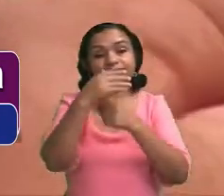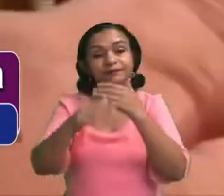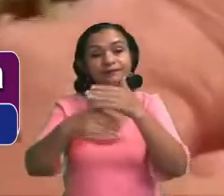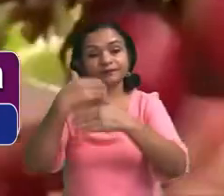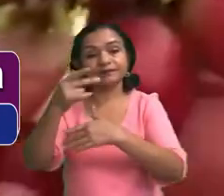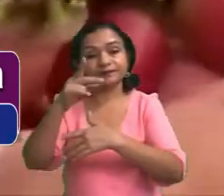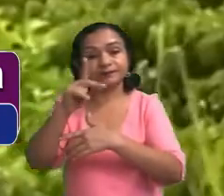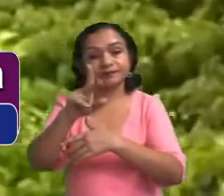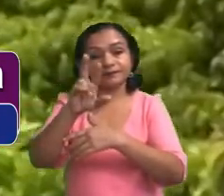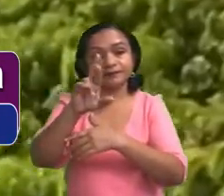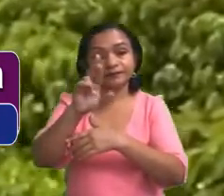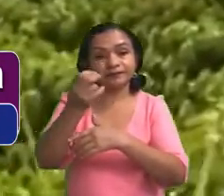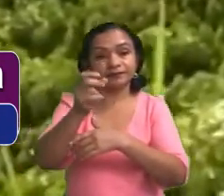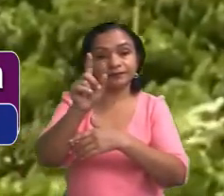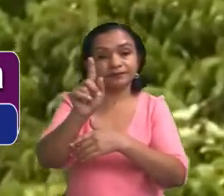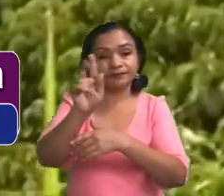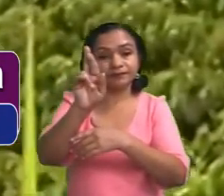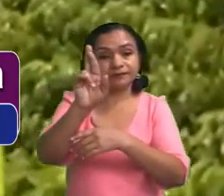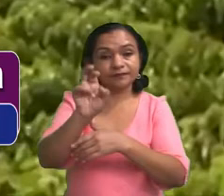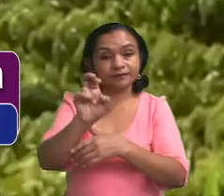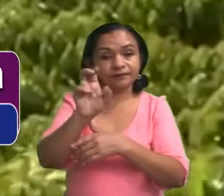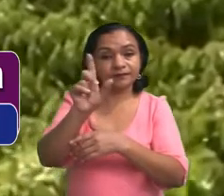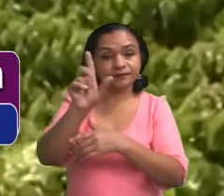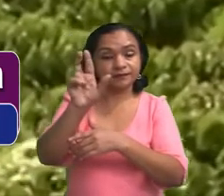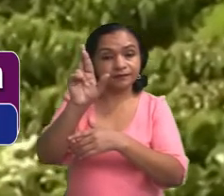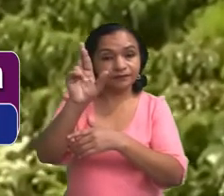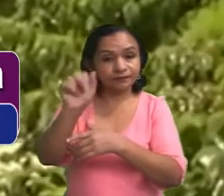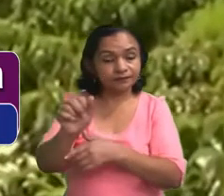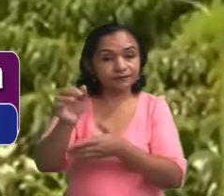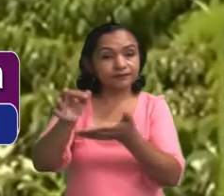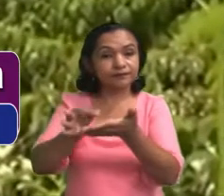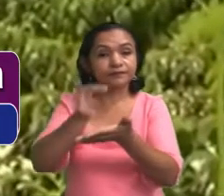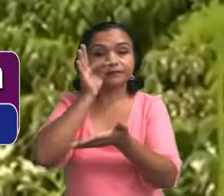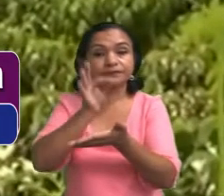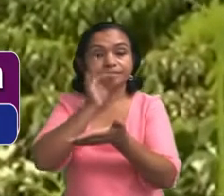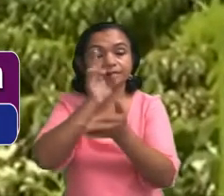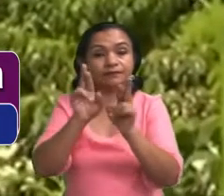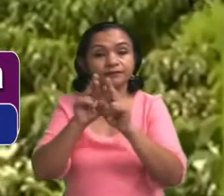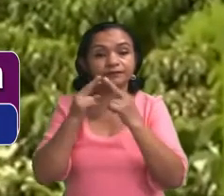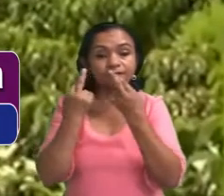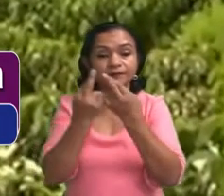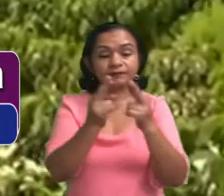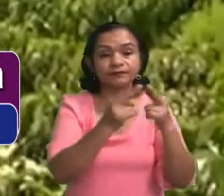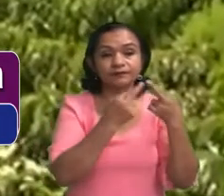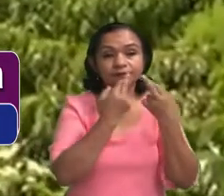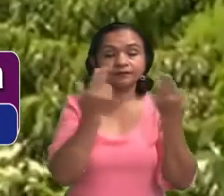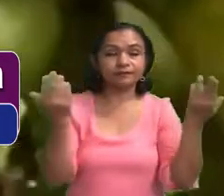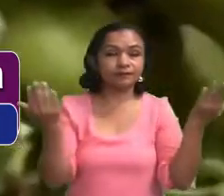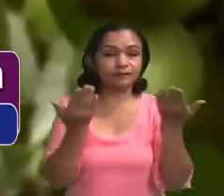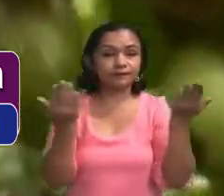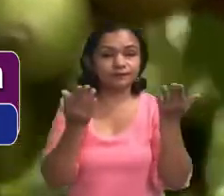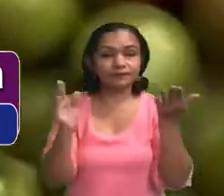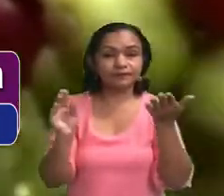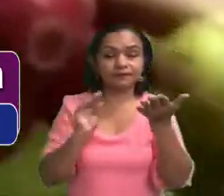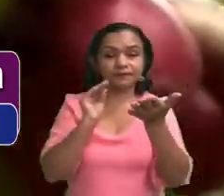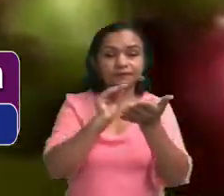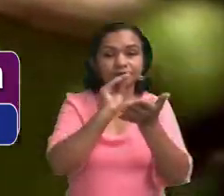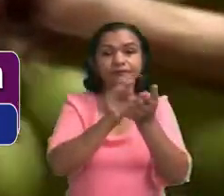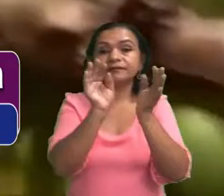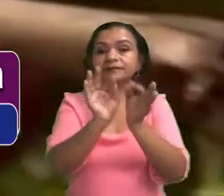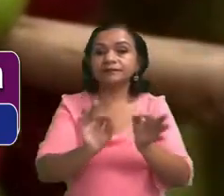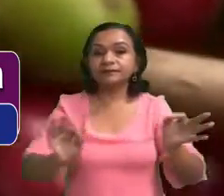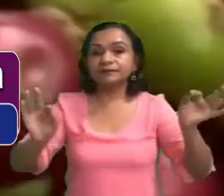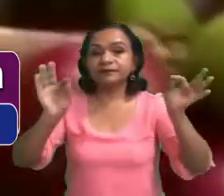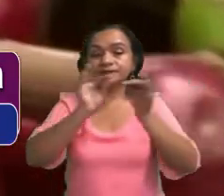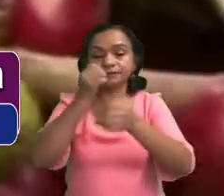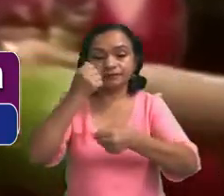también, los encuentros con productores cafetaleros. ¿Cómo se inmiscuye este importante